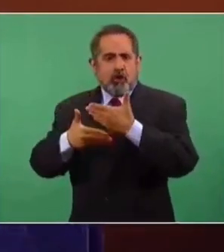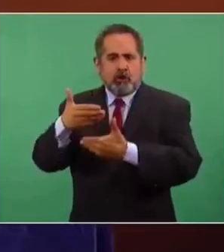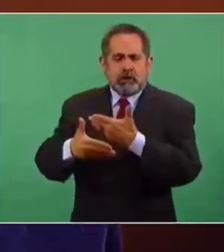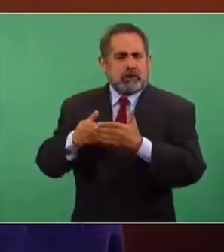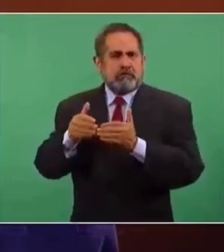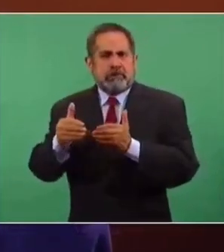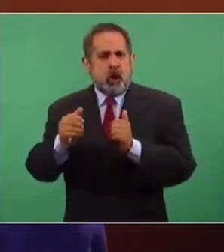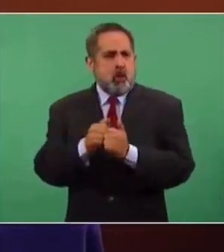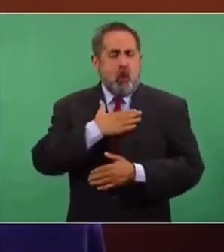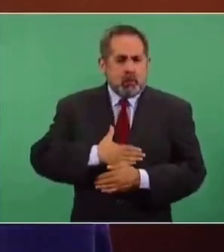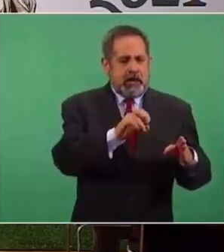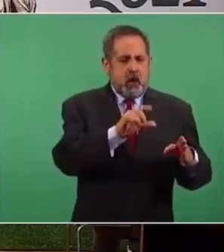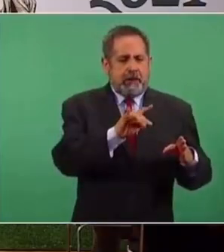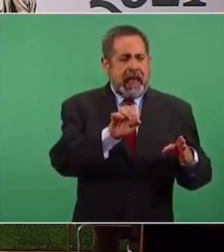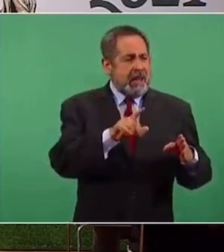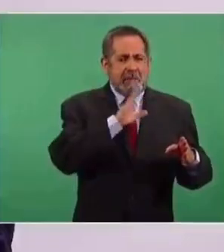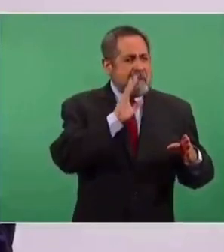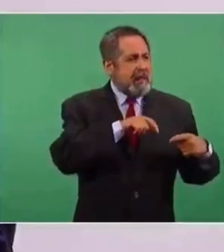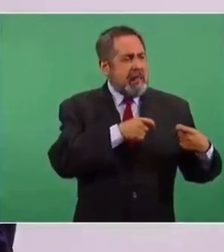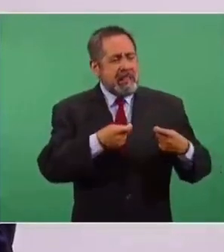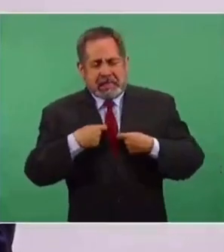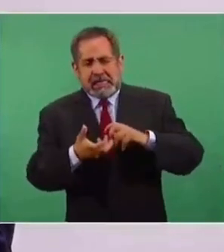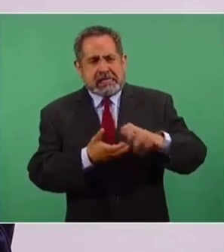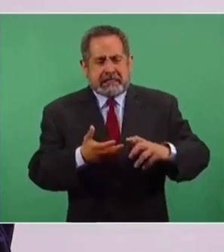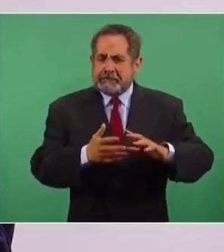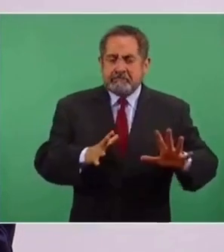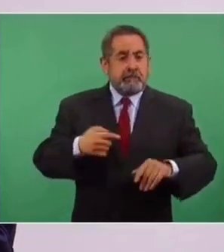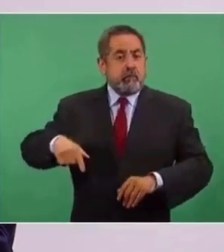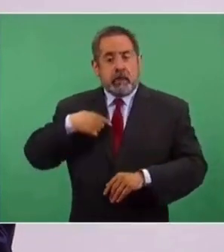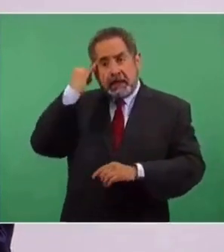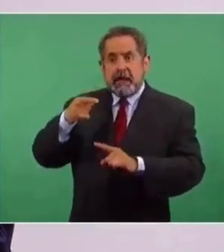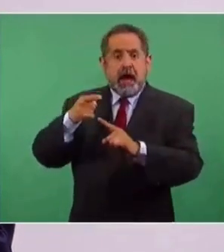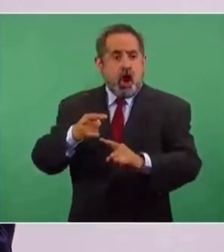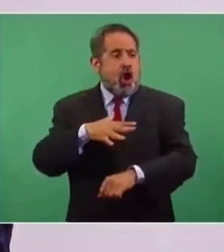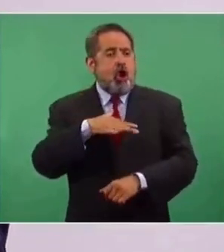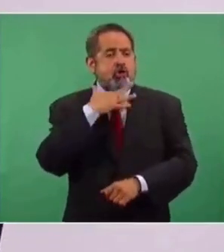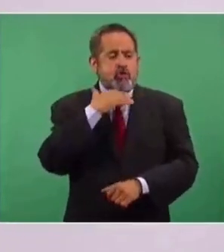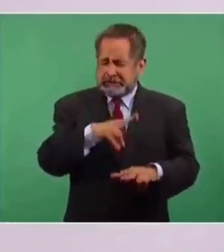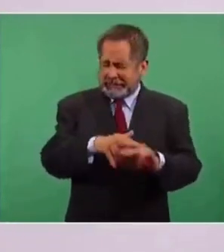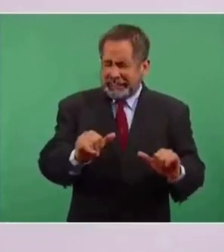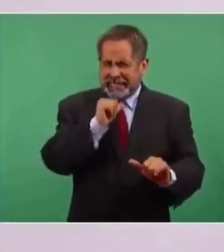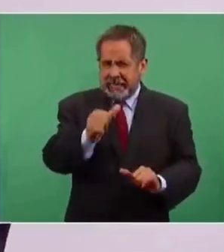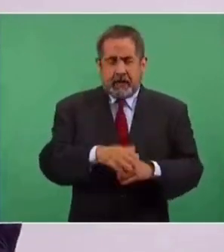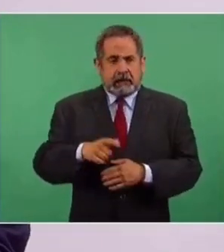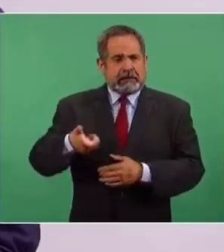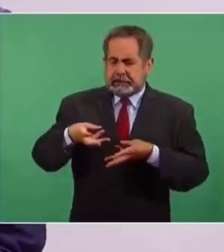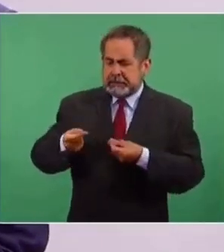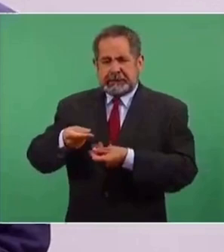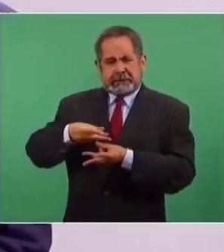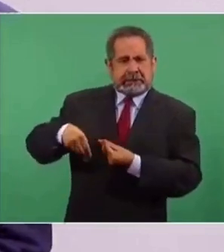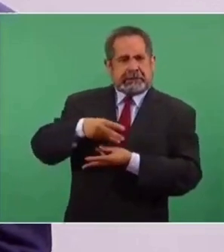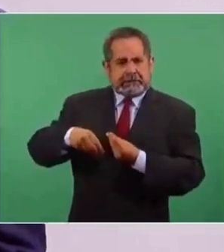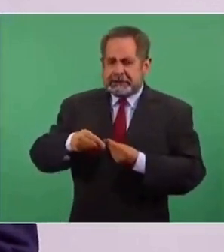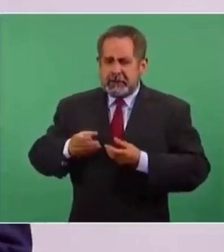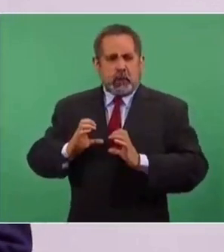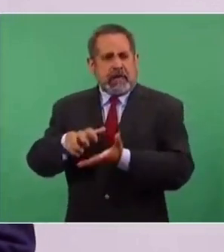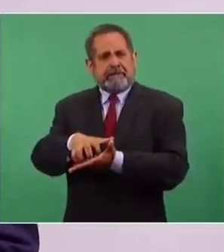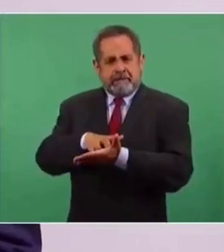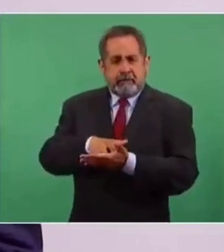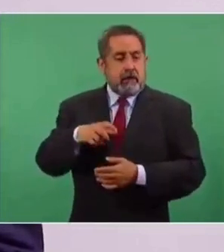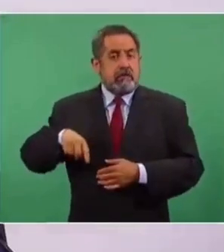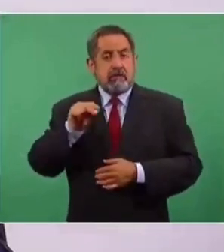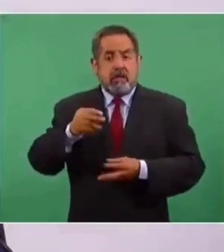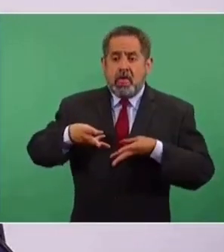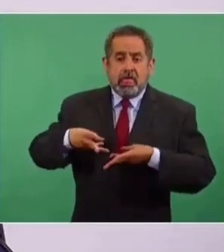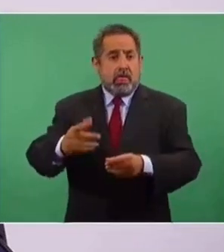justicia y paz social. Con la política de cero corrupción, hemos podido hacer más con menos. Y sin permitir lujos o